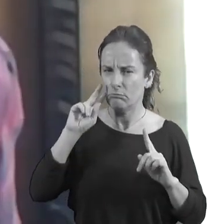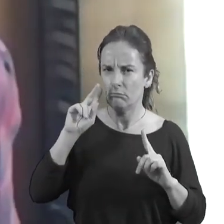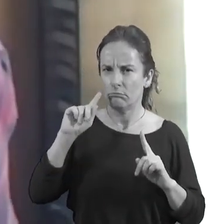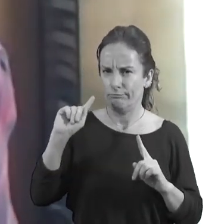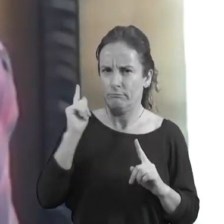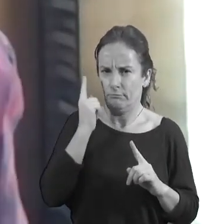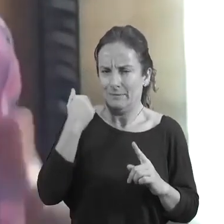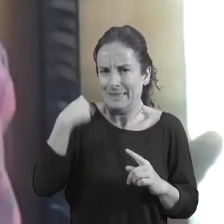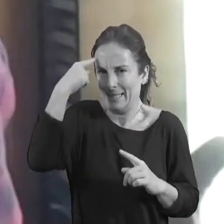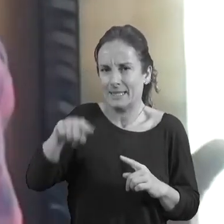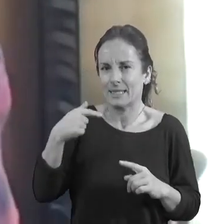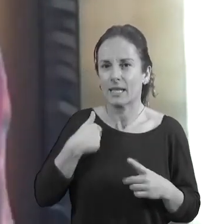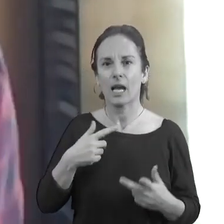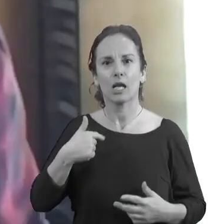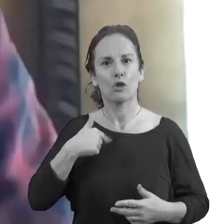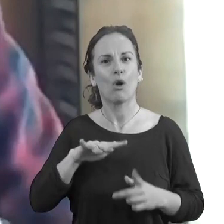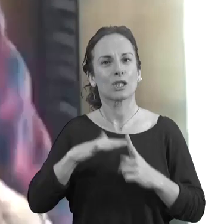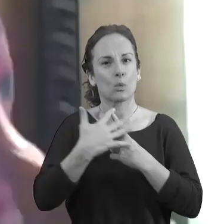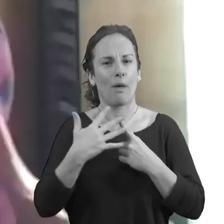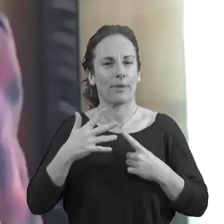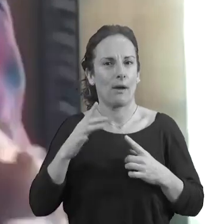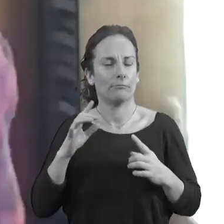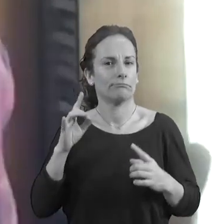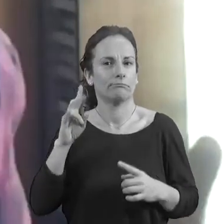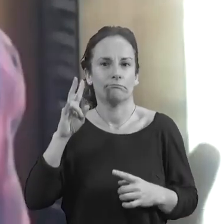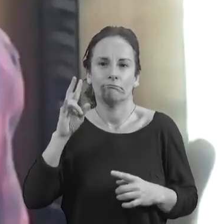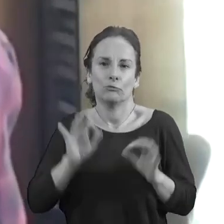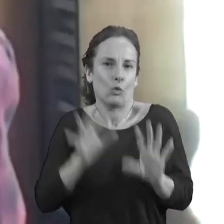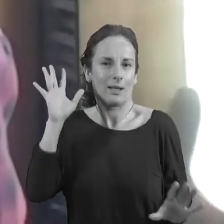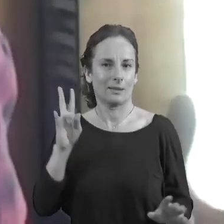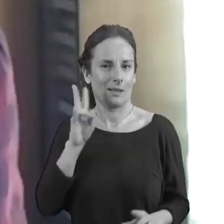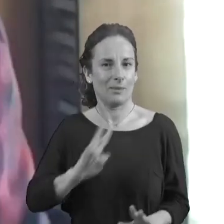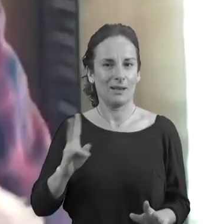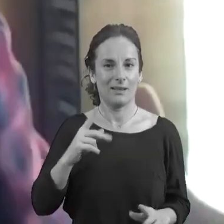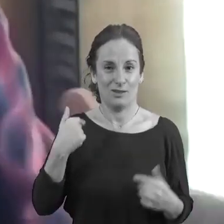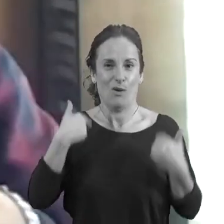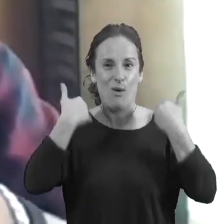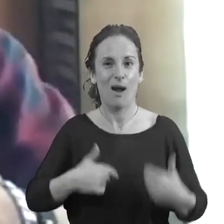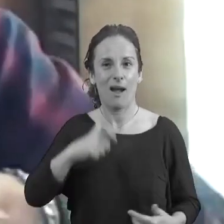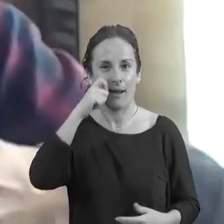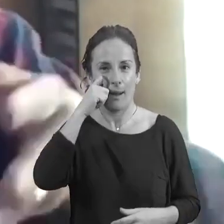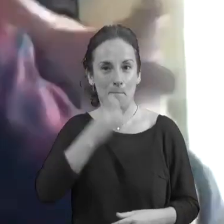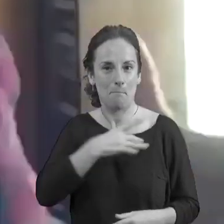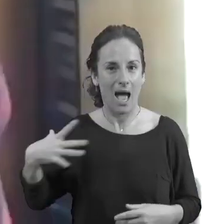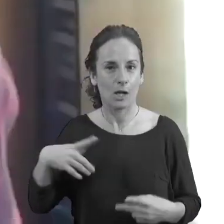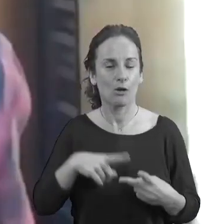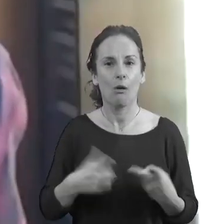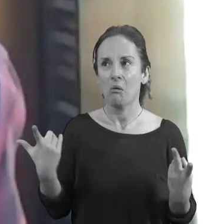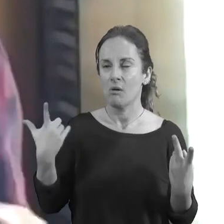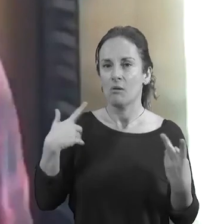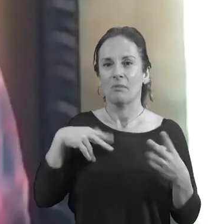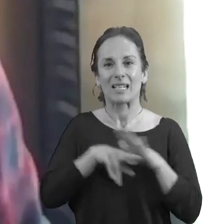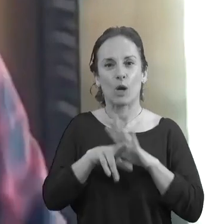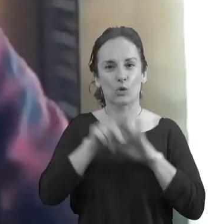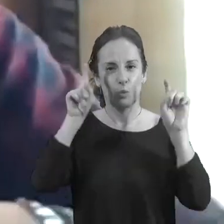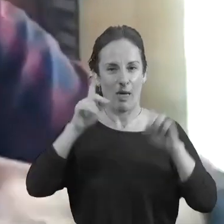Teresa, por ejemplo, es cierto que tenemos y somos muy privilegiadas en muchas cosas, ¿no? Somos blancas, no sé, tenemos unos recursos